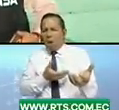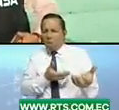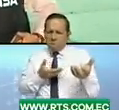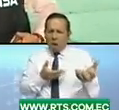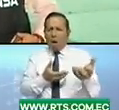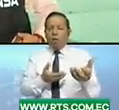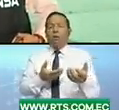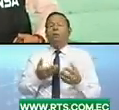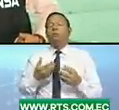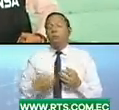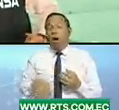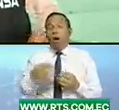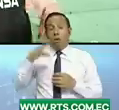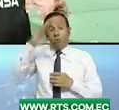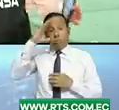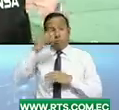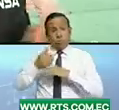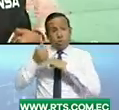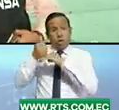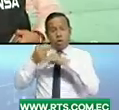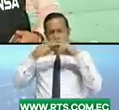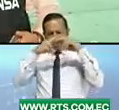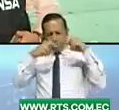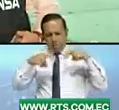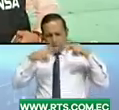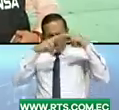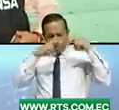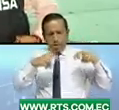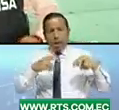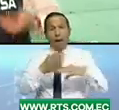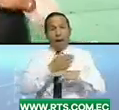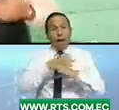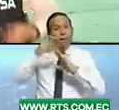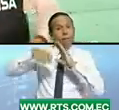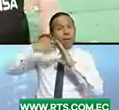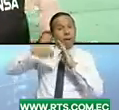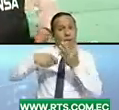respectivas. Nosotros les hemos preparado un informe. Adelante con el video.